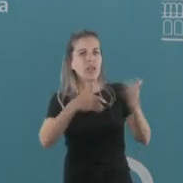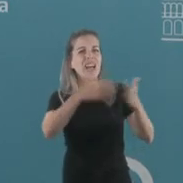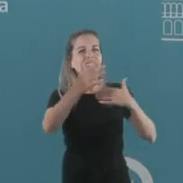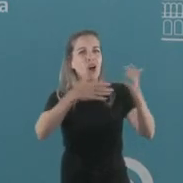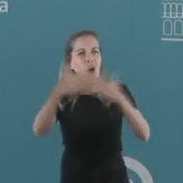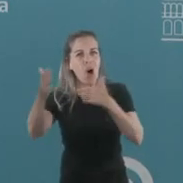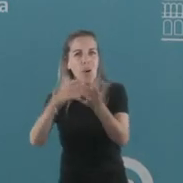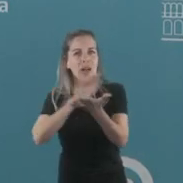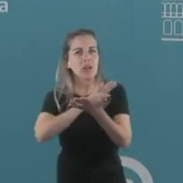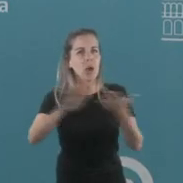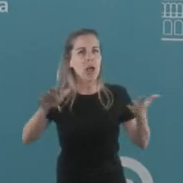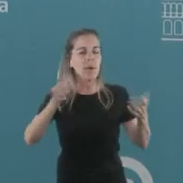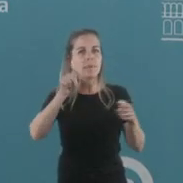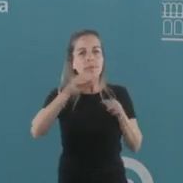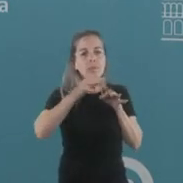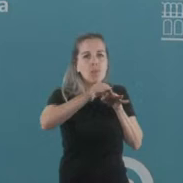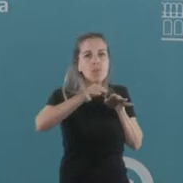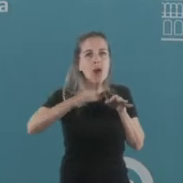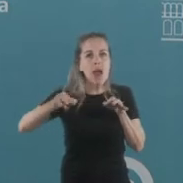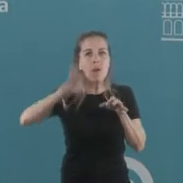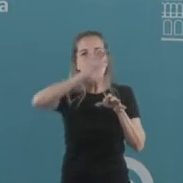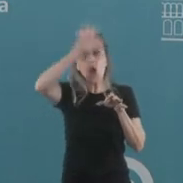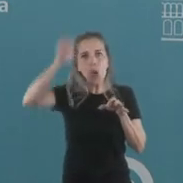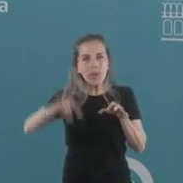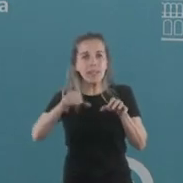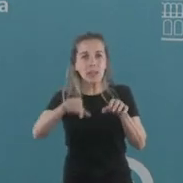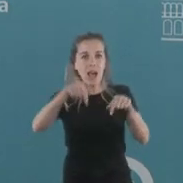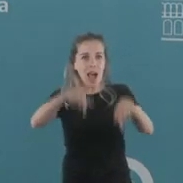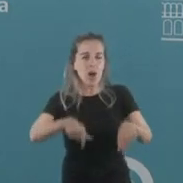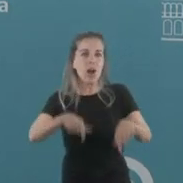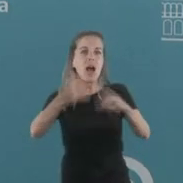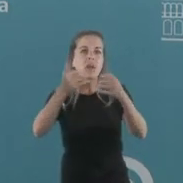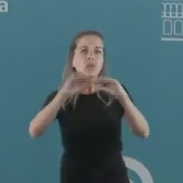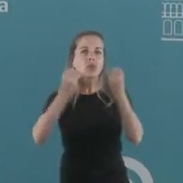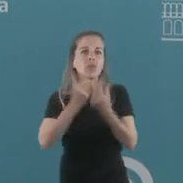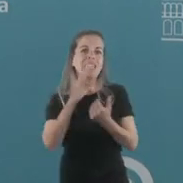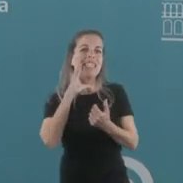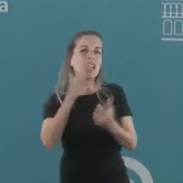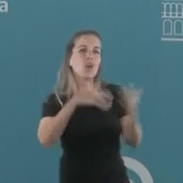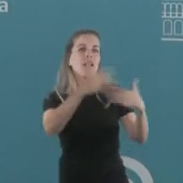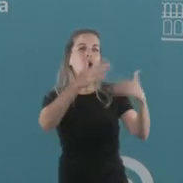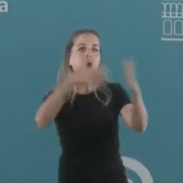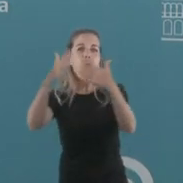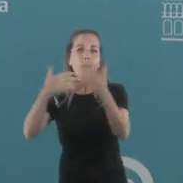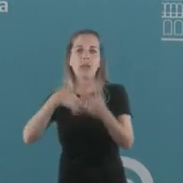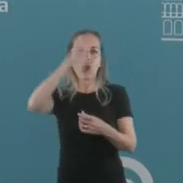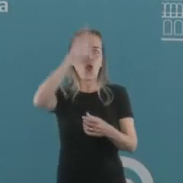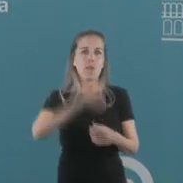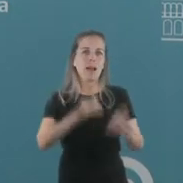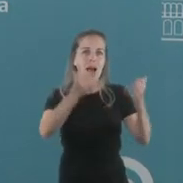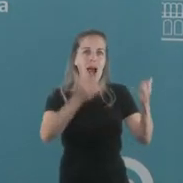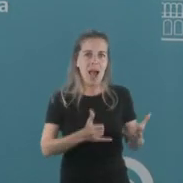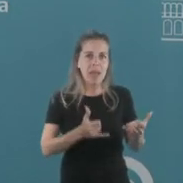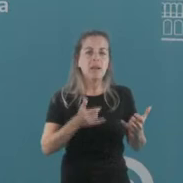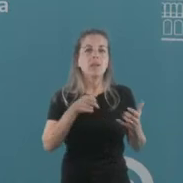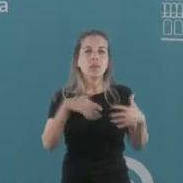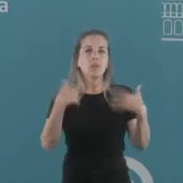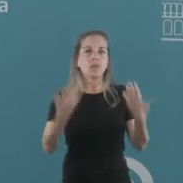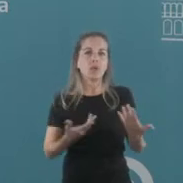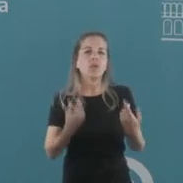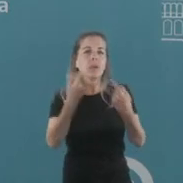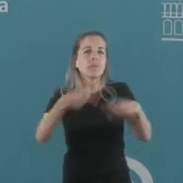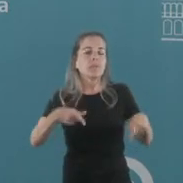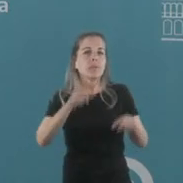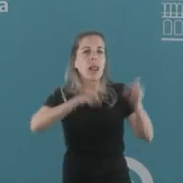pueblo al que usted vaya del país. Hay 5.000 obras en este momento distribuidas por todo el país. Esto significa que cada uno de